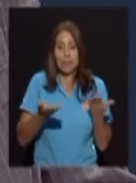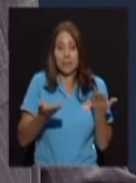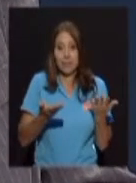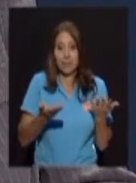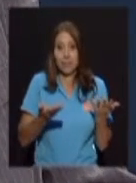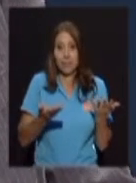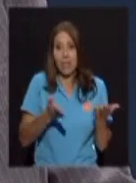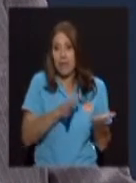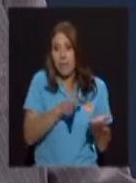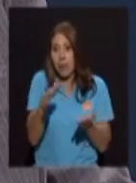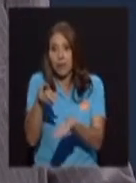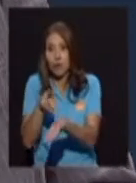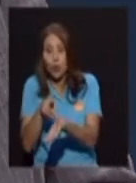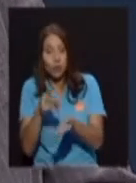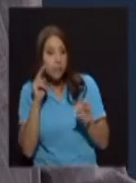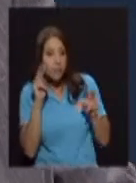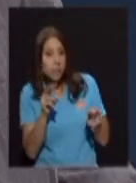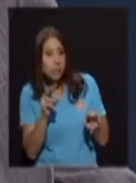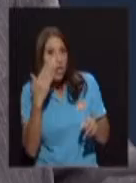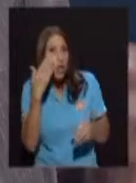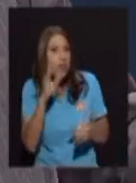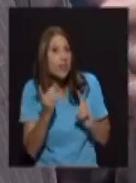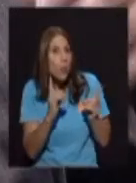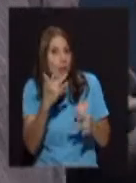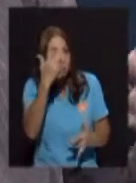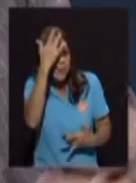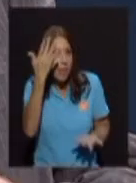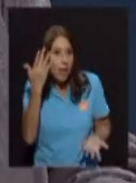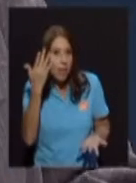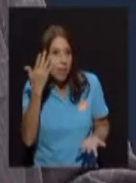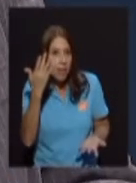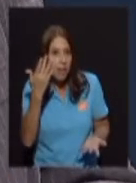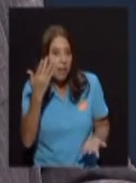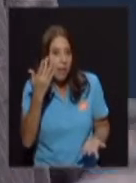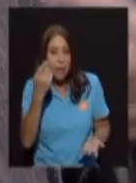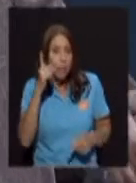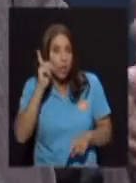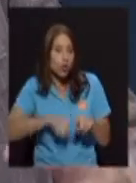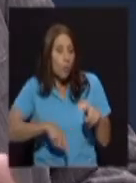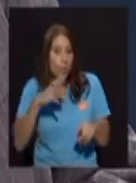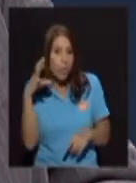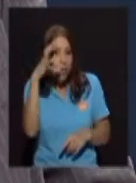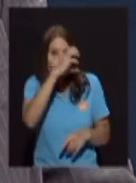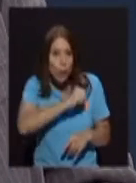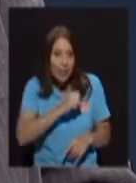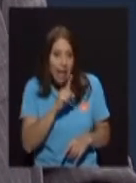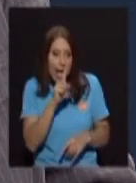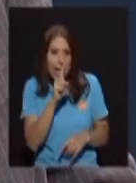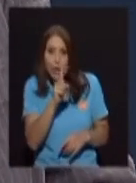es la enfermedad porque no se puede localizar en algún órgano, sino que ya es un conjunto